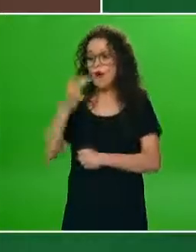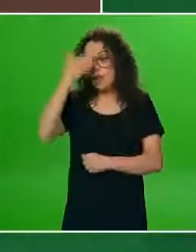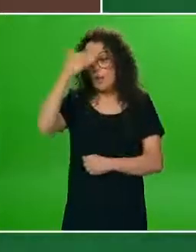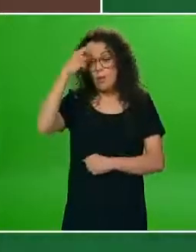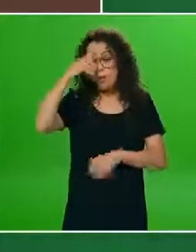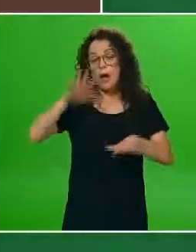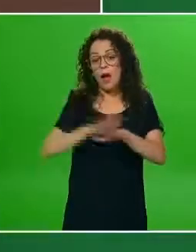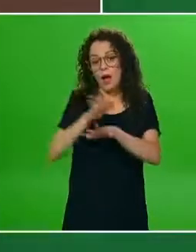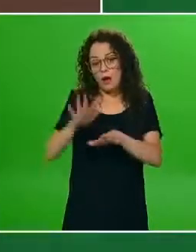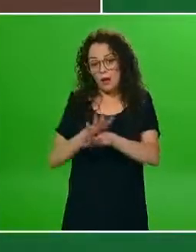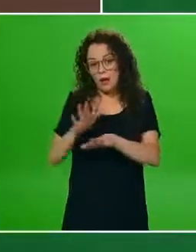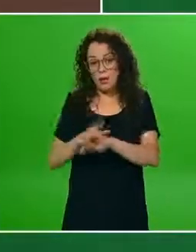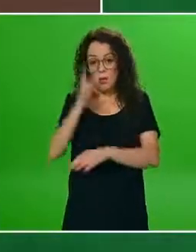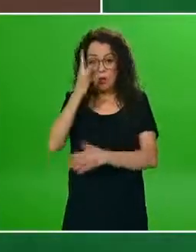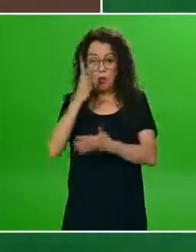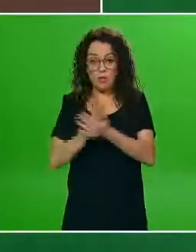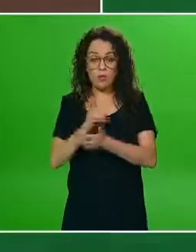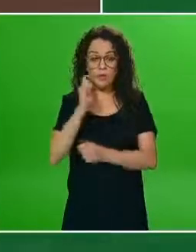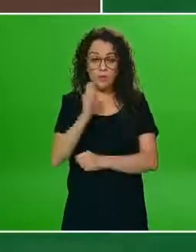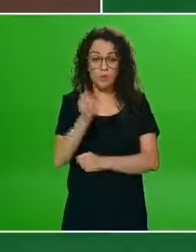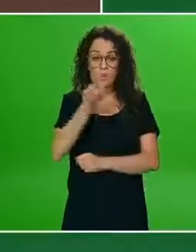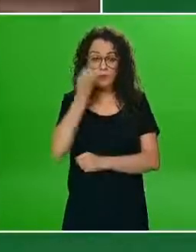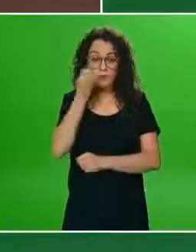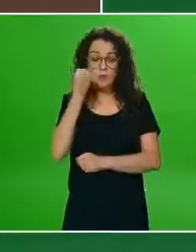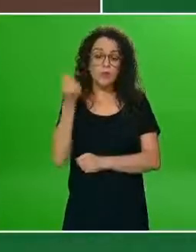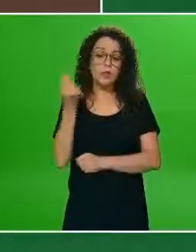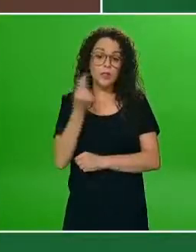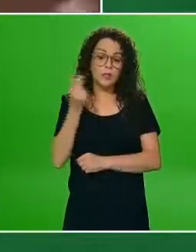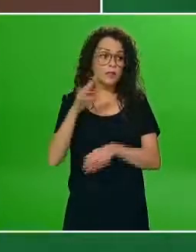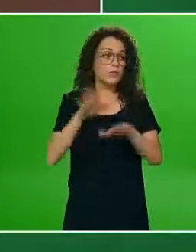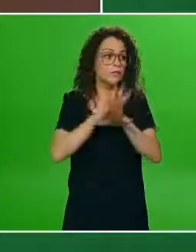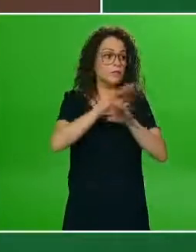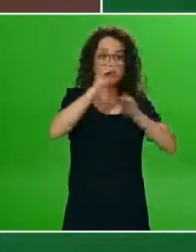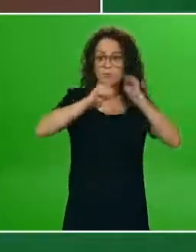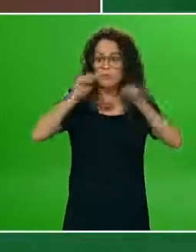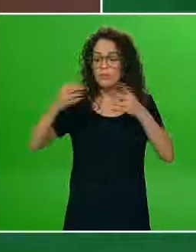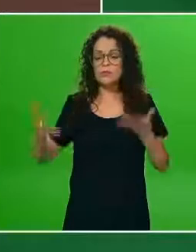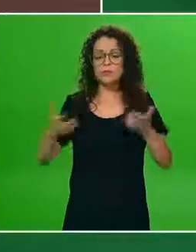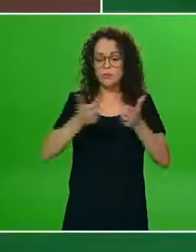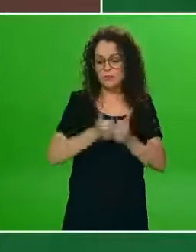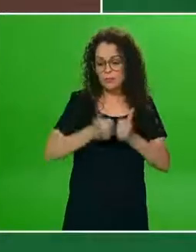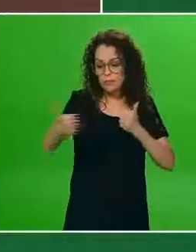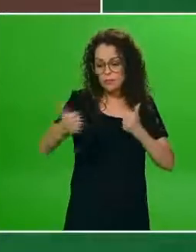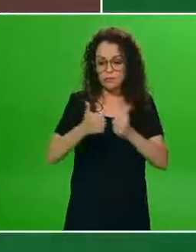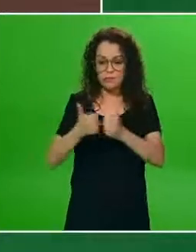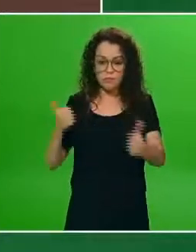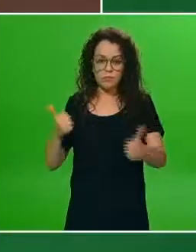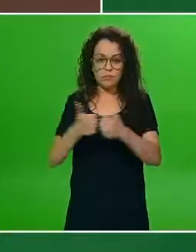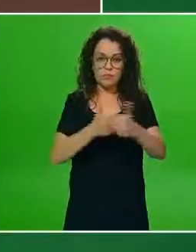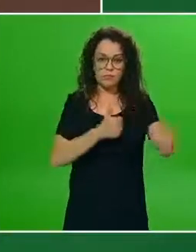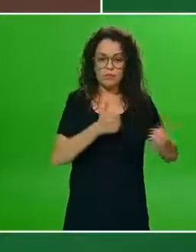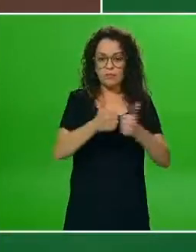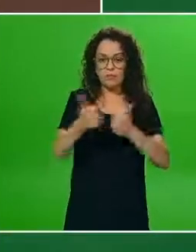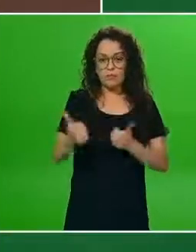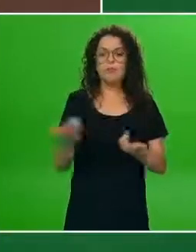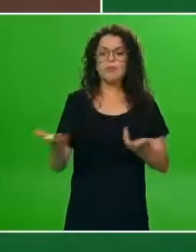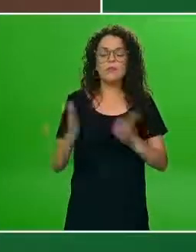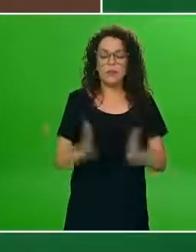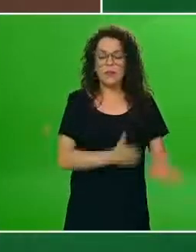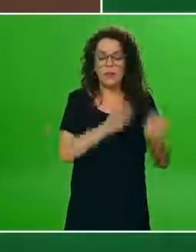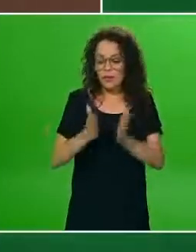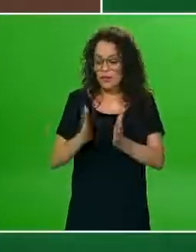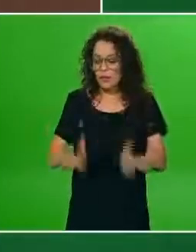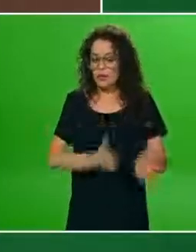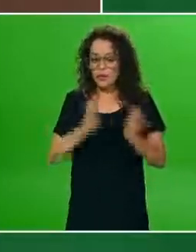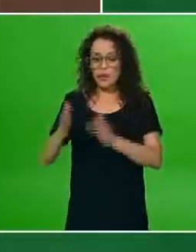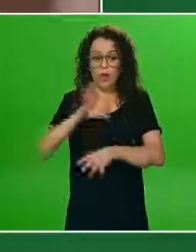cambios estructurales que tuvieron que seguir las escuelas, la parte de sana distancia, el ingreso escalonado, sino también la